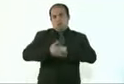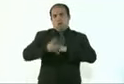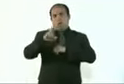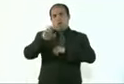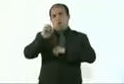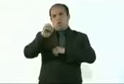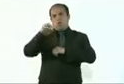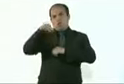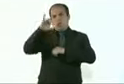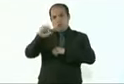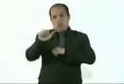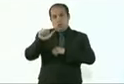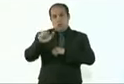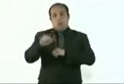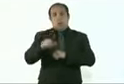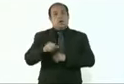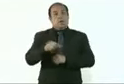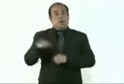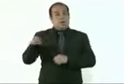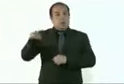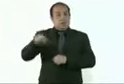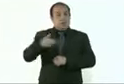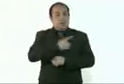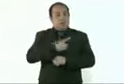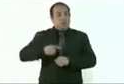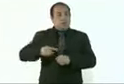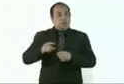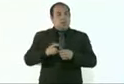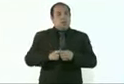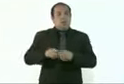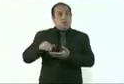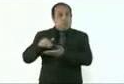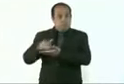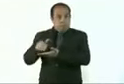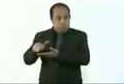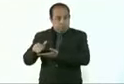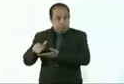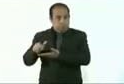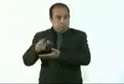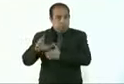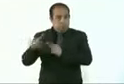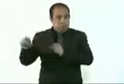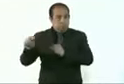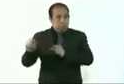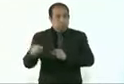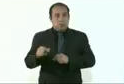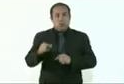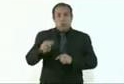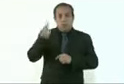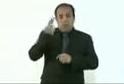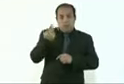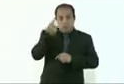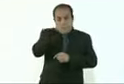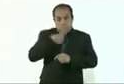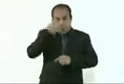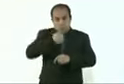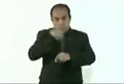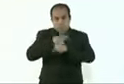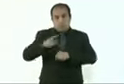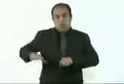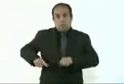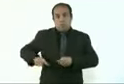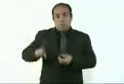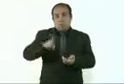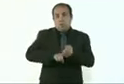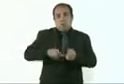ya deberían de retirarse. Hay que ver con Secretaría de Gobierno la particularidad de este sitio. Y es muy importante